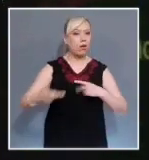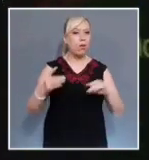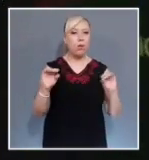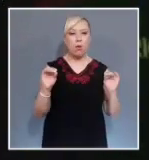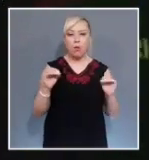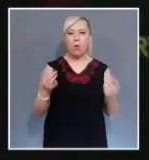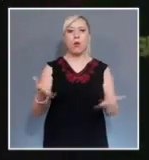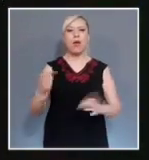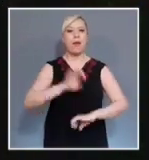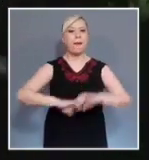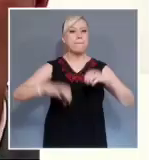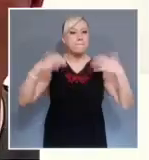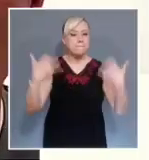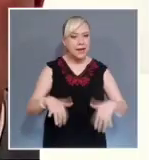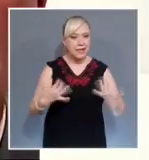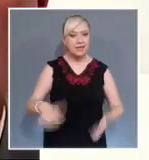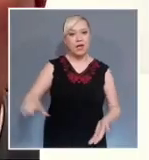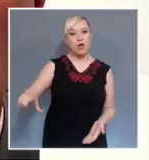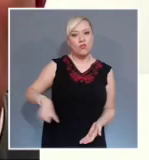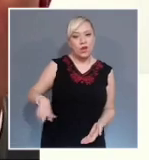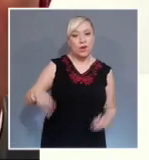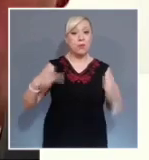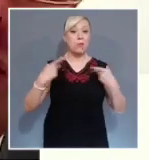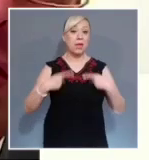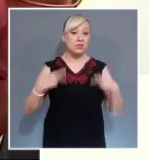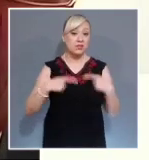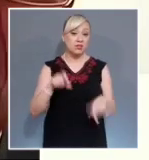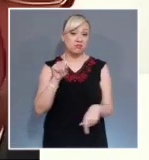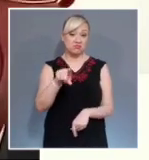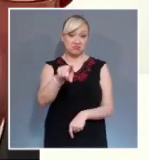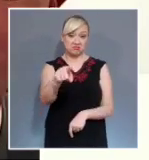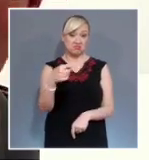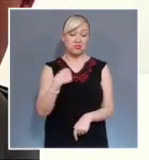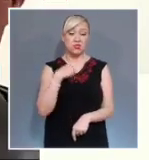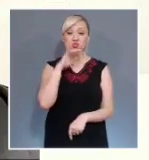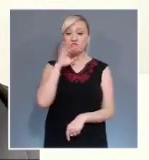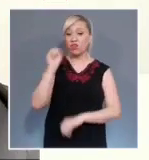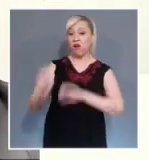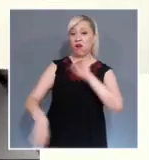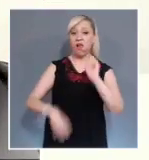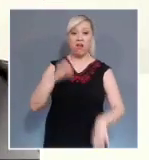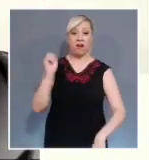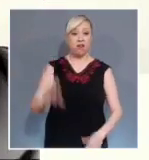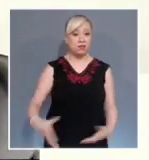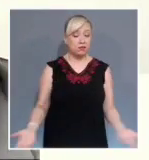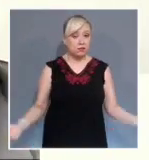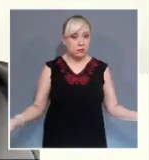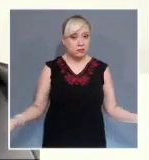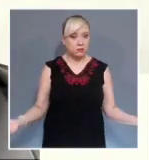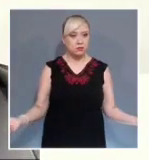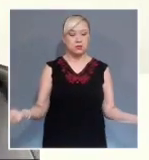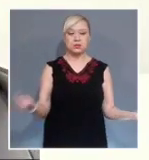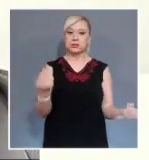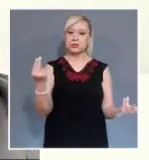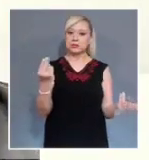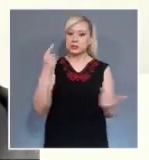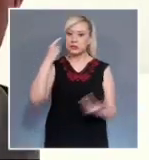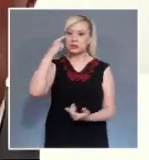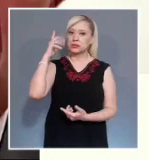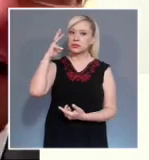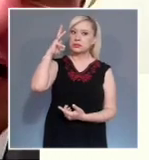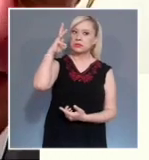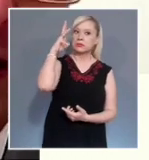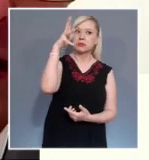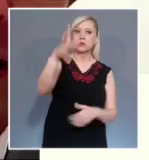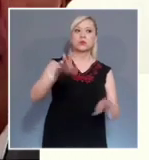temas medioambientales para Ricardo Rivero la protección de los derechos de la sociedad en el largo plazo frente a la visión